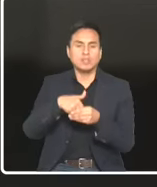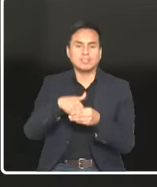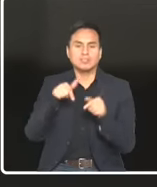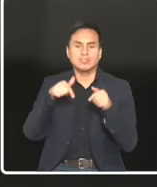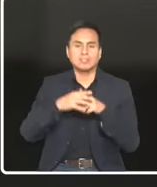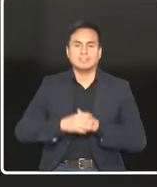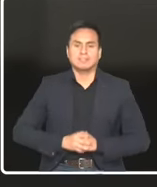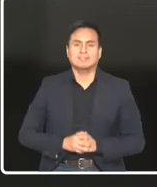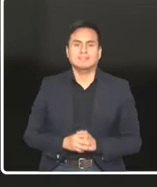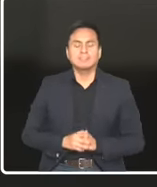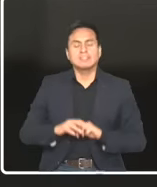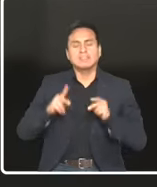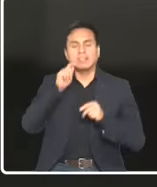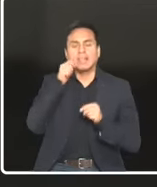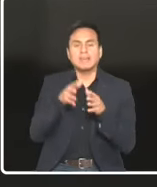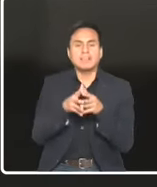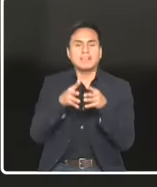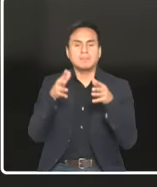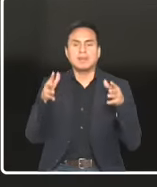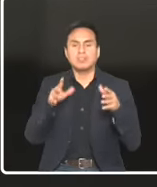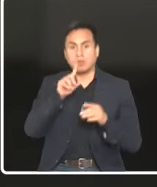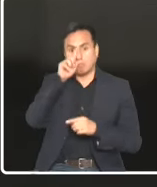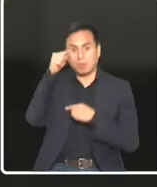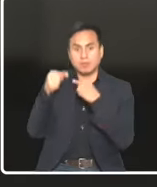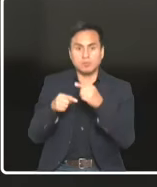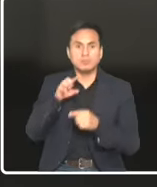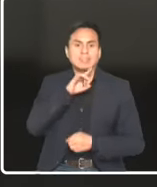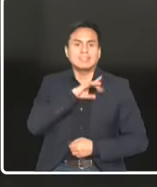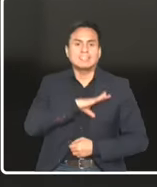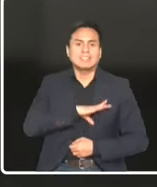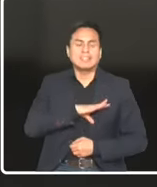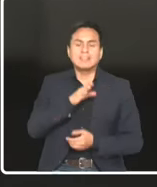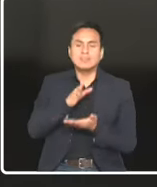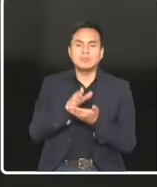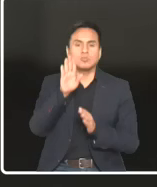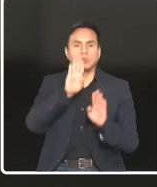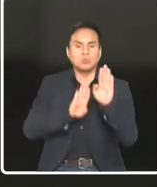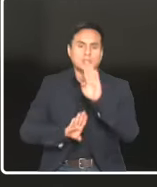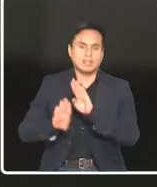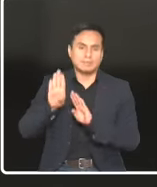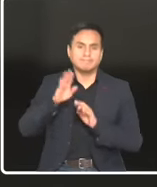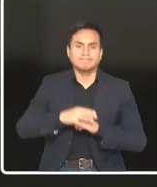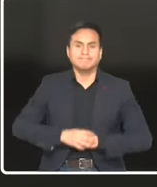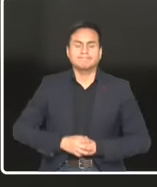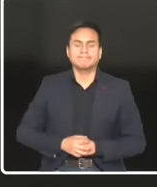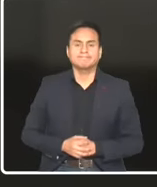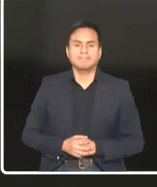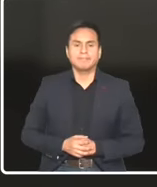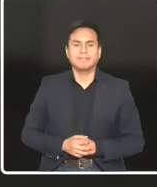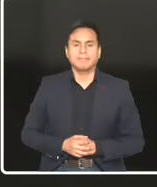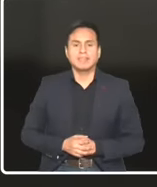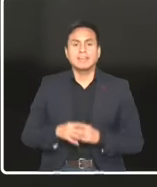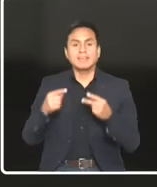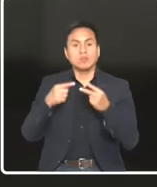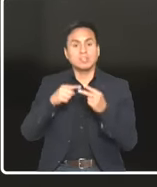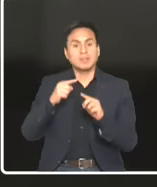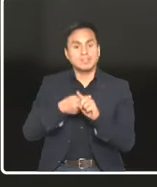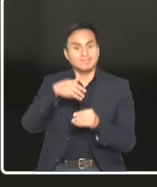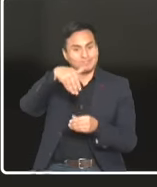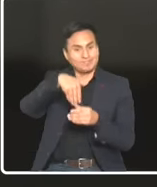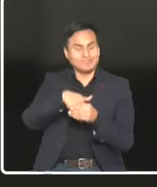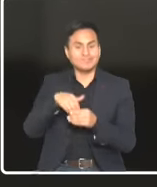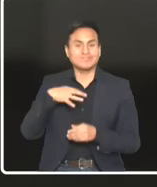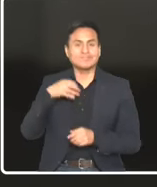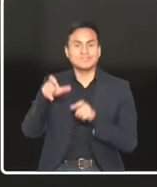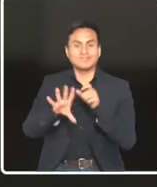elecciones que es un tremendo patrimonio de chile que debemos cuidar con esta segunda elección Popular